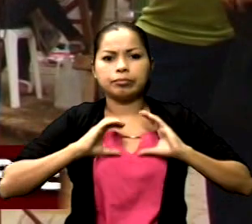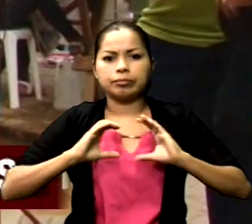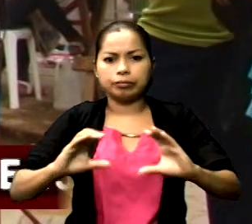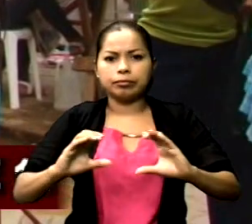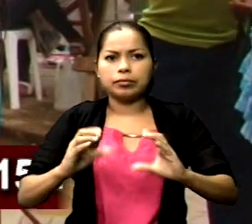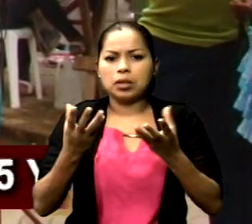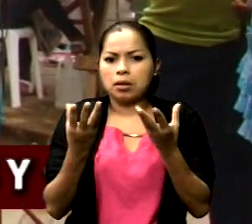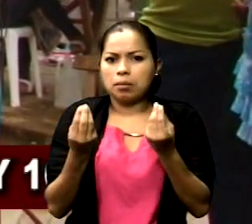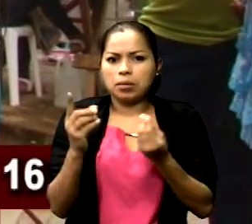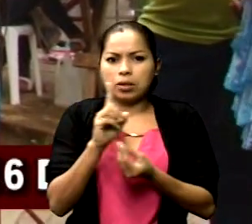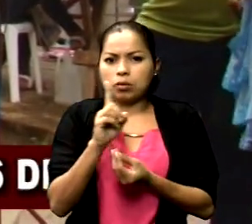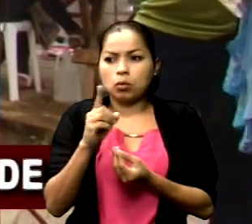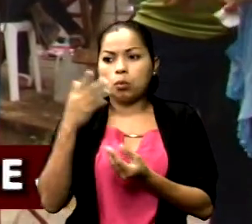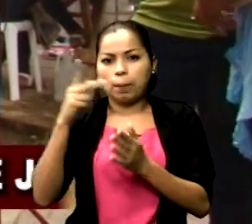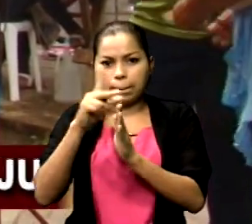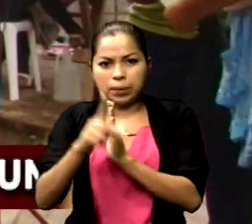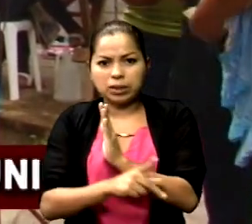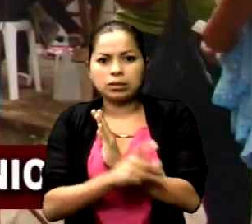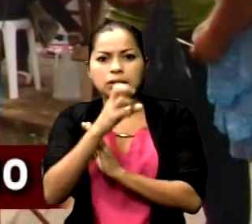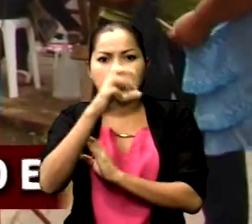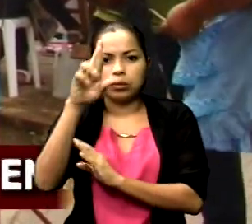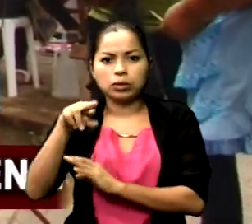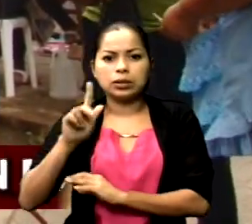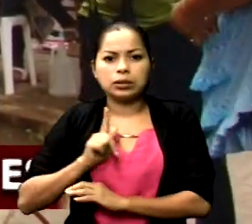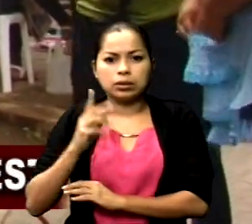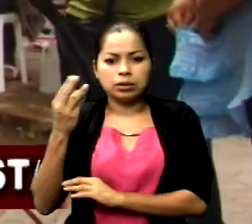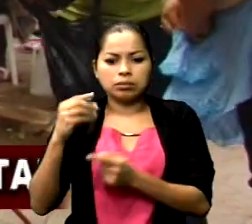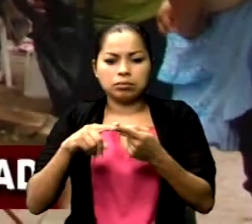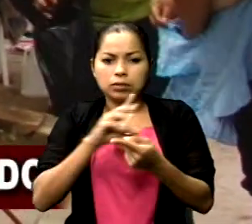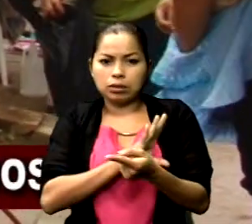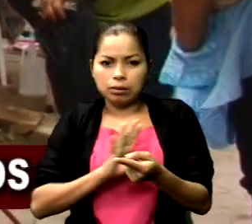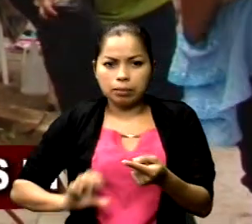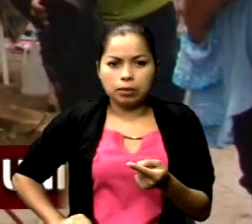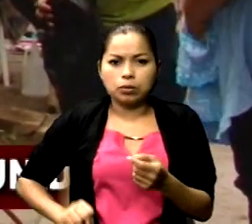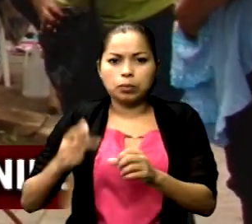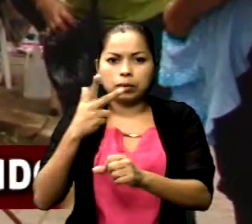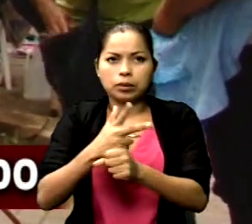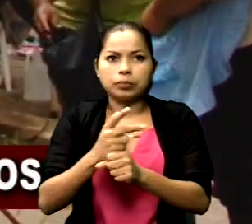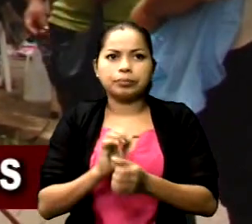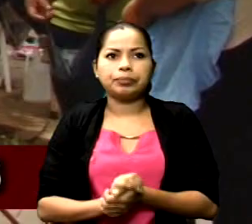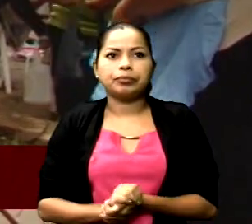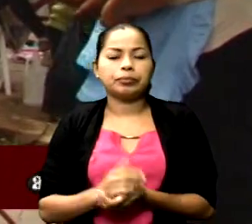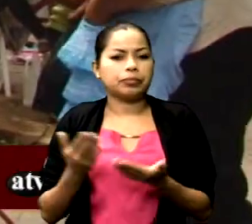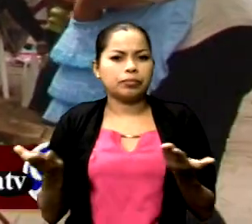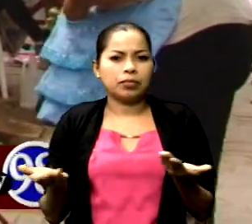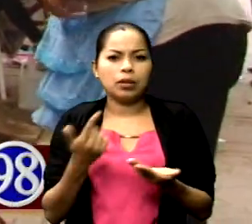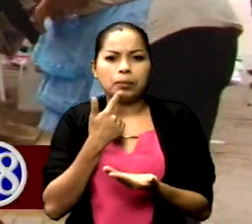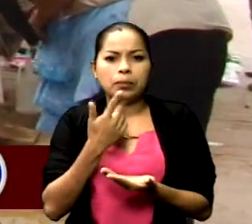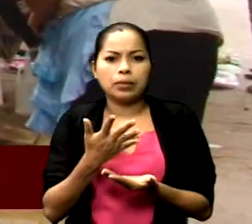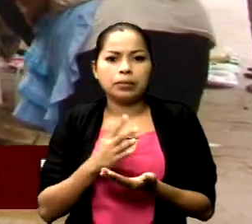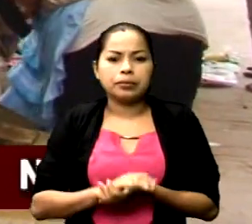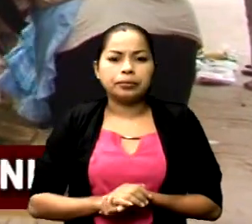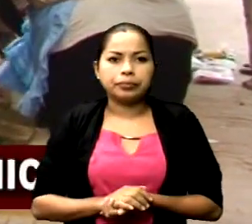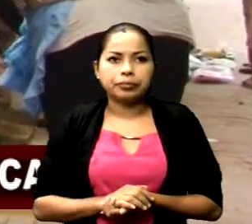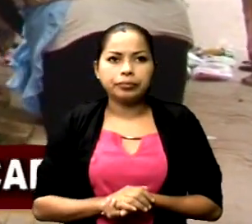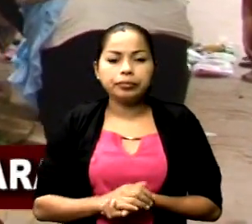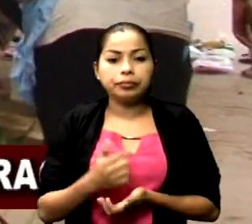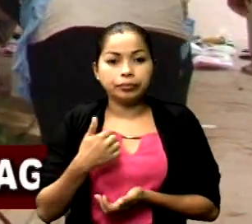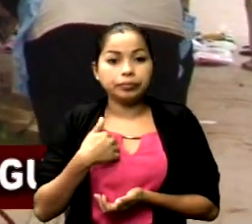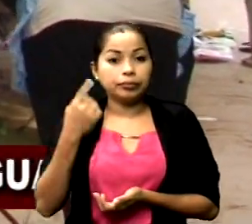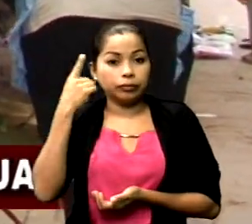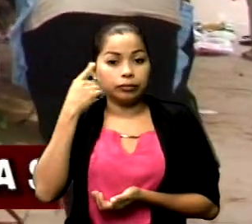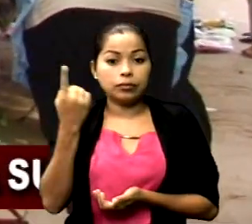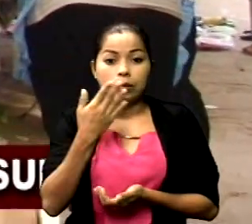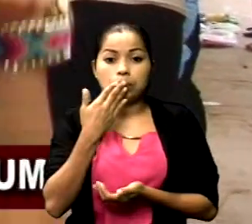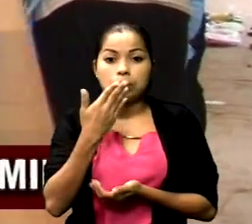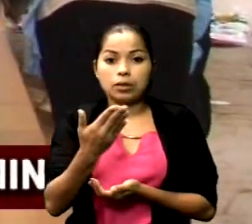más seguros en comparación con Costa Rica, con El Salvador, Guatemala? ¿Qué ventajas? Sí. Bueno, yo creo que la única